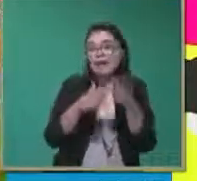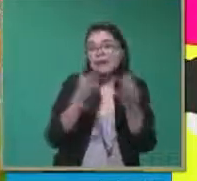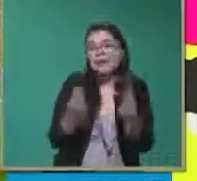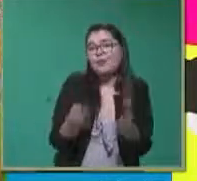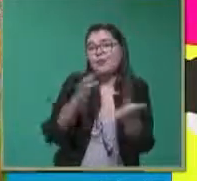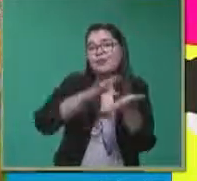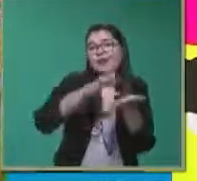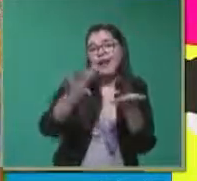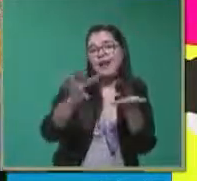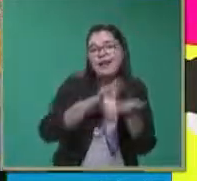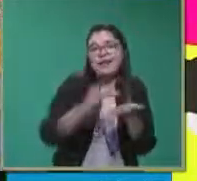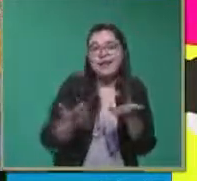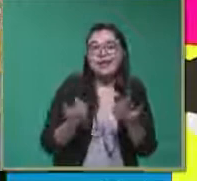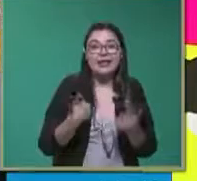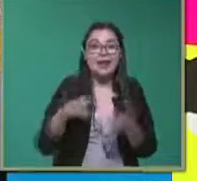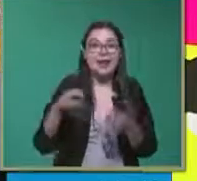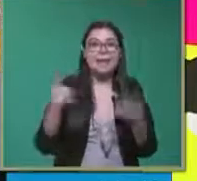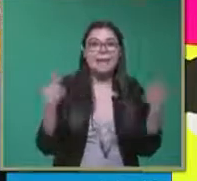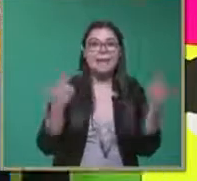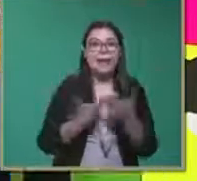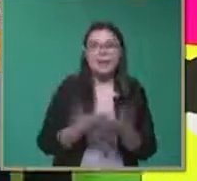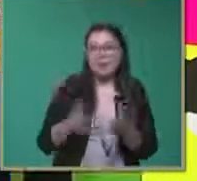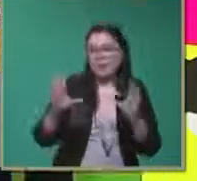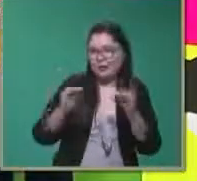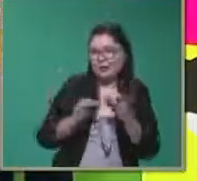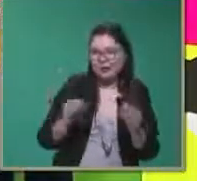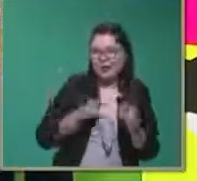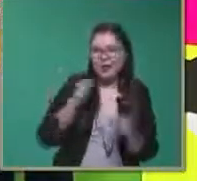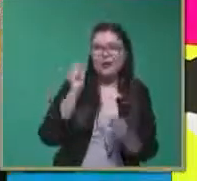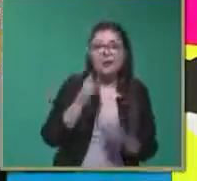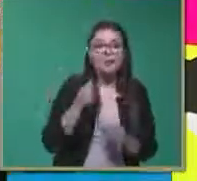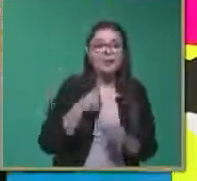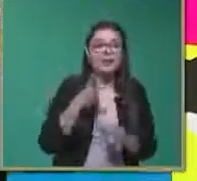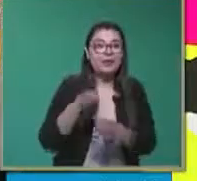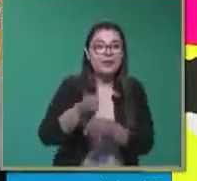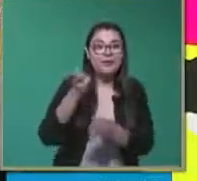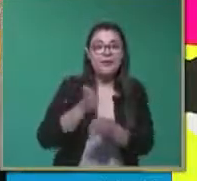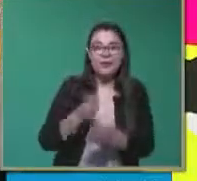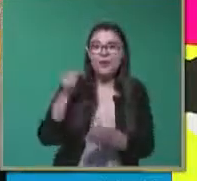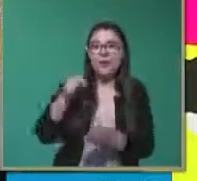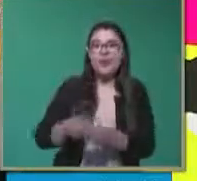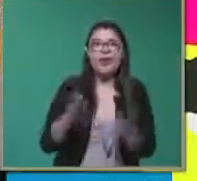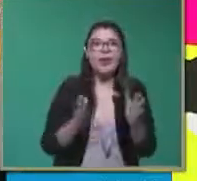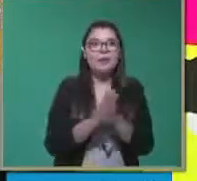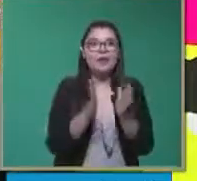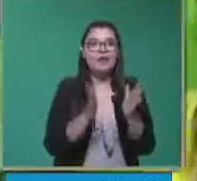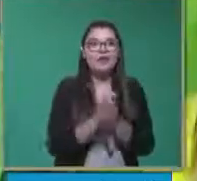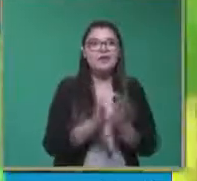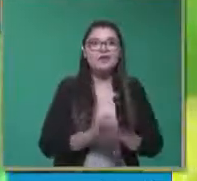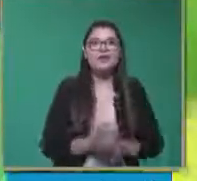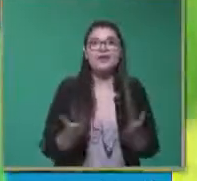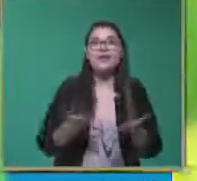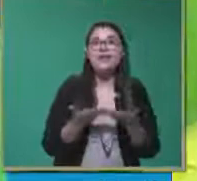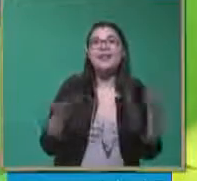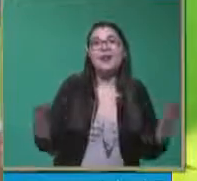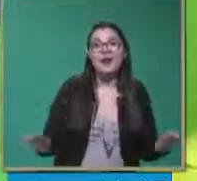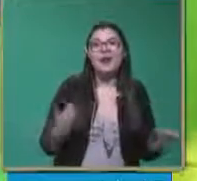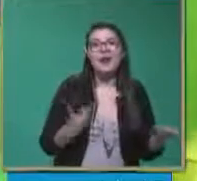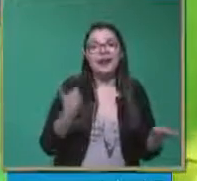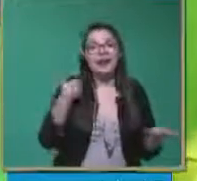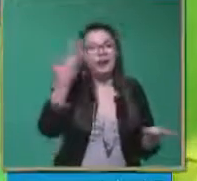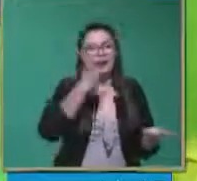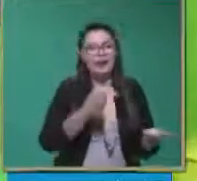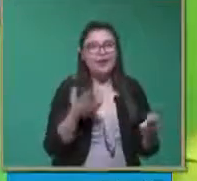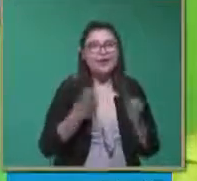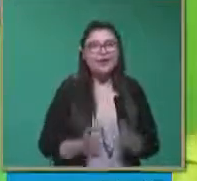maestra Montserrat Arango, que fue la primera productora que invitó a participar en aquel programa de Caja de Juguetes y después con los VIPs. Y ahora, qué padre estar aquí con ustedes en Escuela